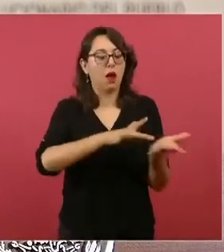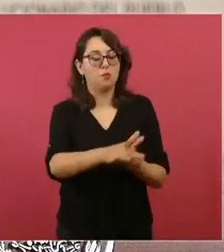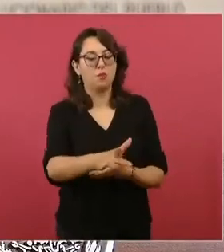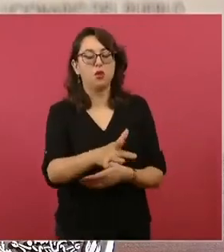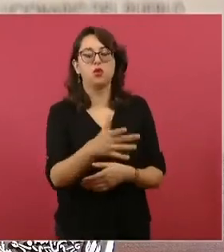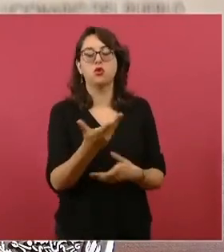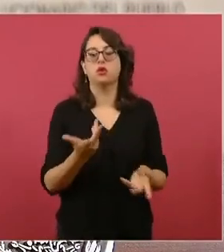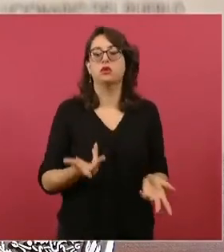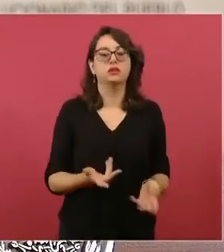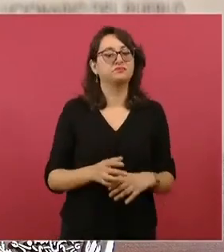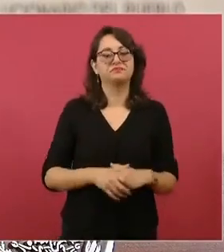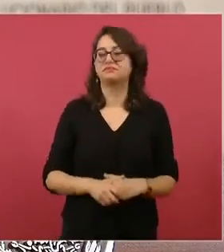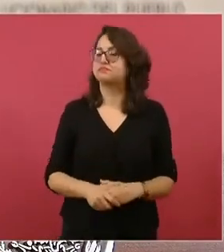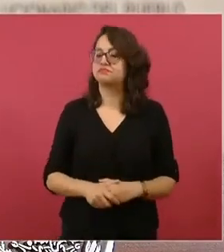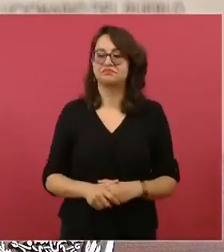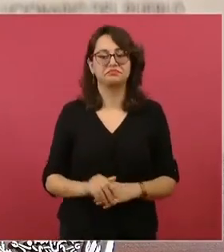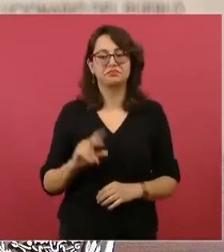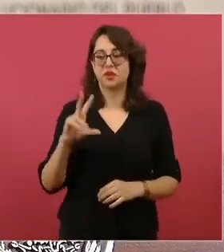Tampoco funcionó.